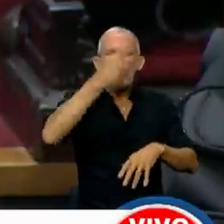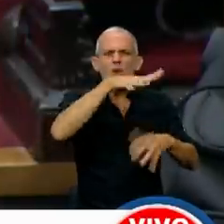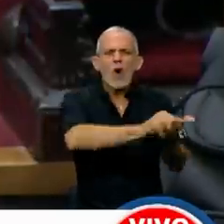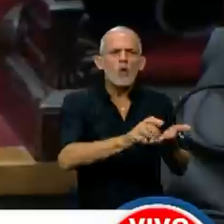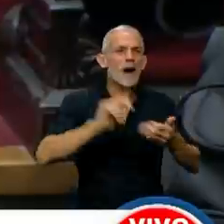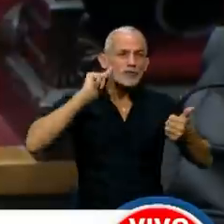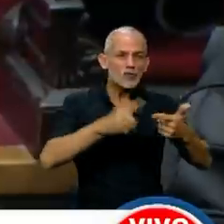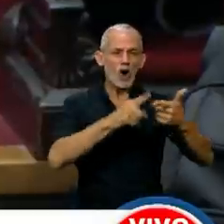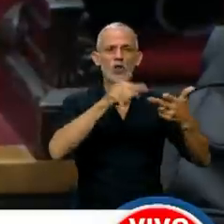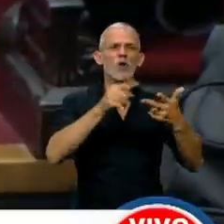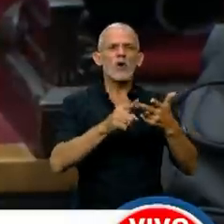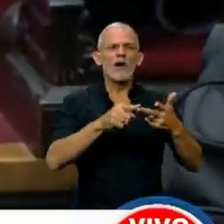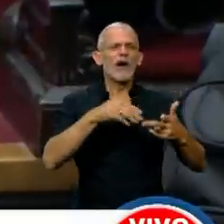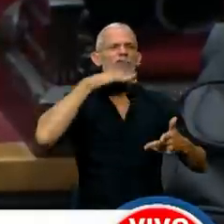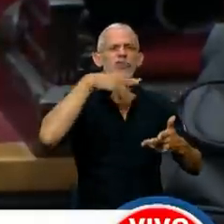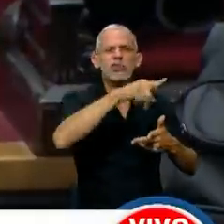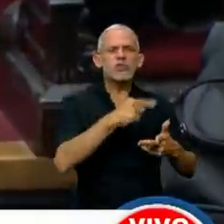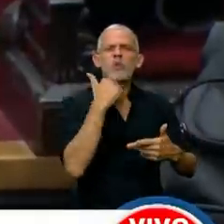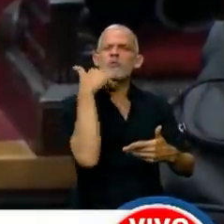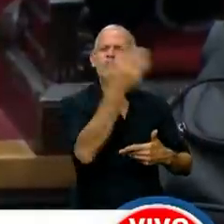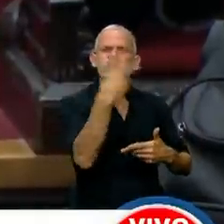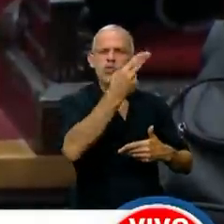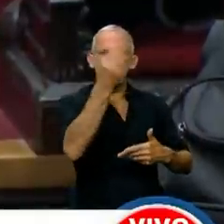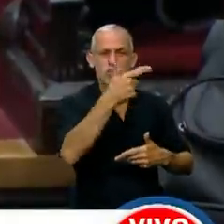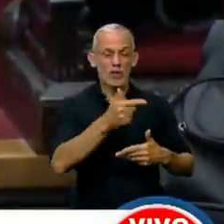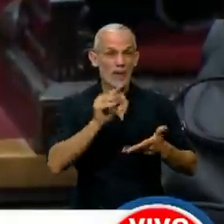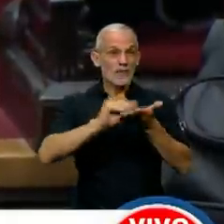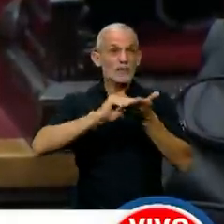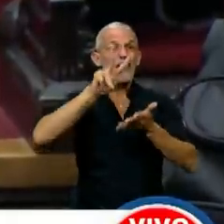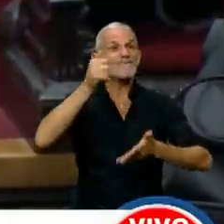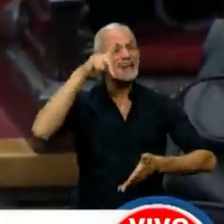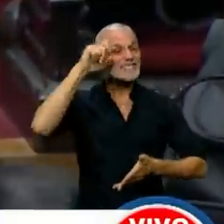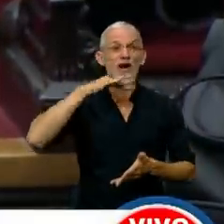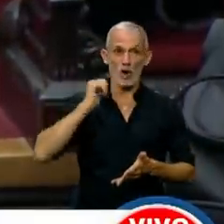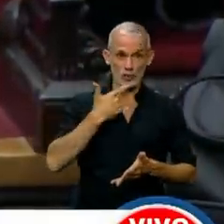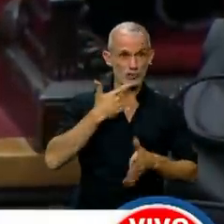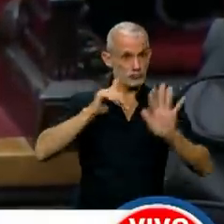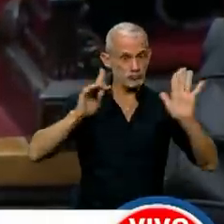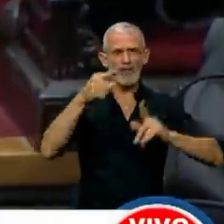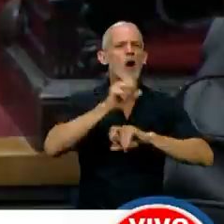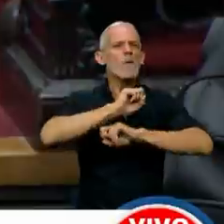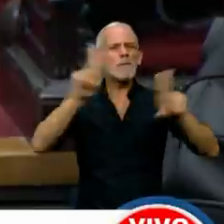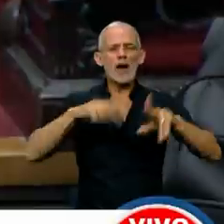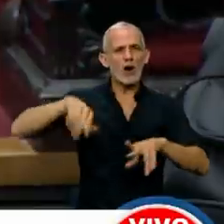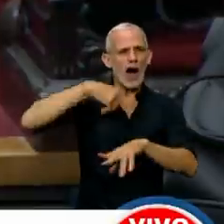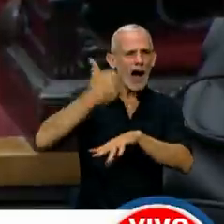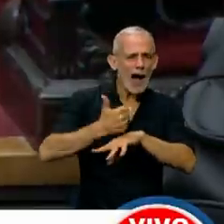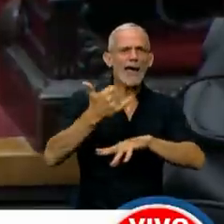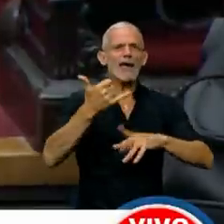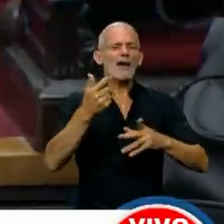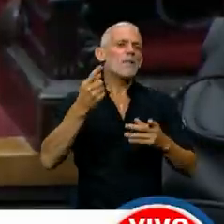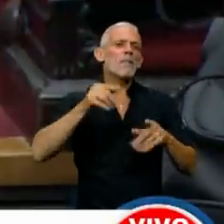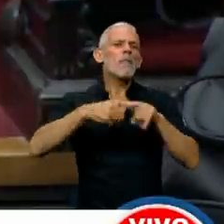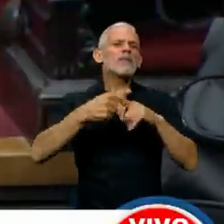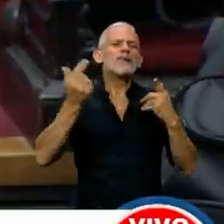un sordo y un mequetrefe que no sirve para nada la diputada vallejos y después dijo lo peor que hemos tenido en la política económica el